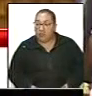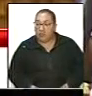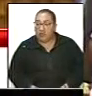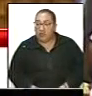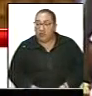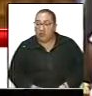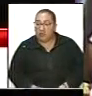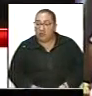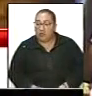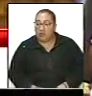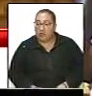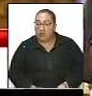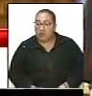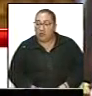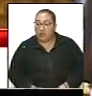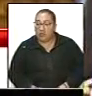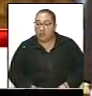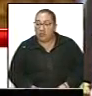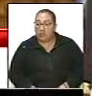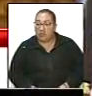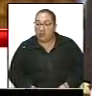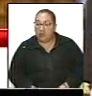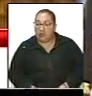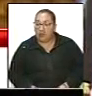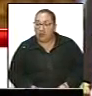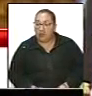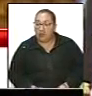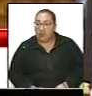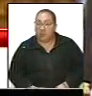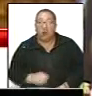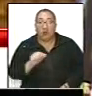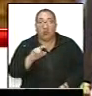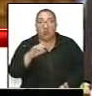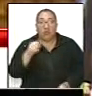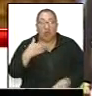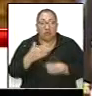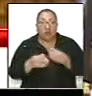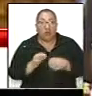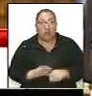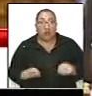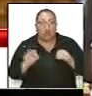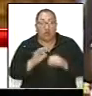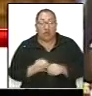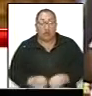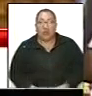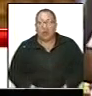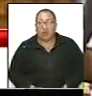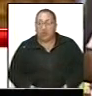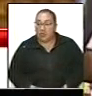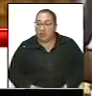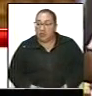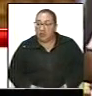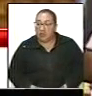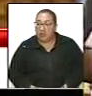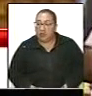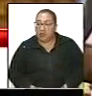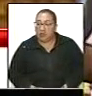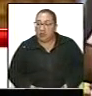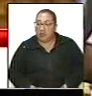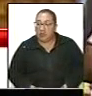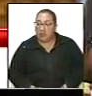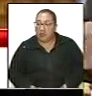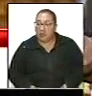presentar. Estamos como SUNEDU convencidos que hemos avanzado muy fuertemente en este proceso de mejora en las